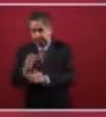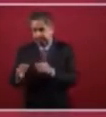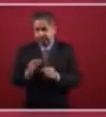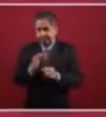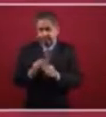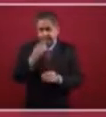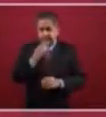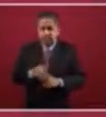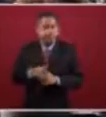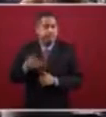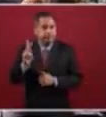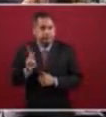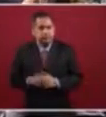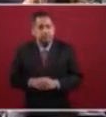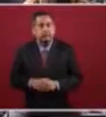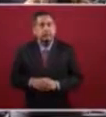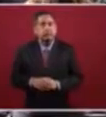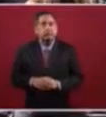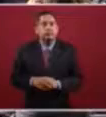Sin embargo,